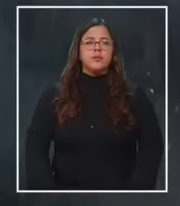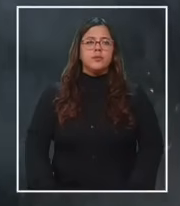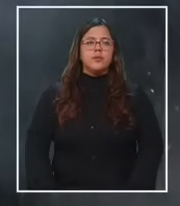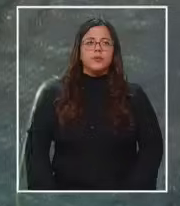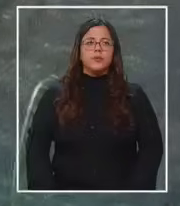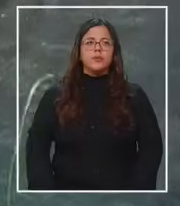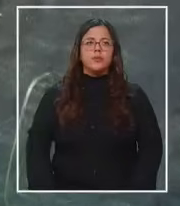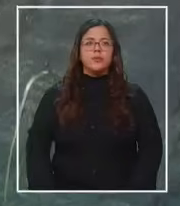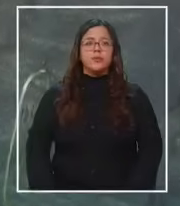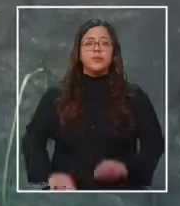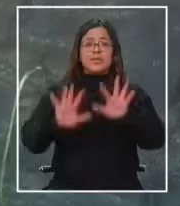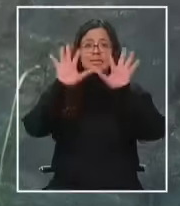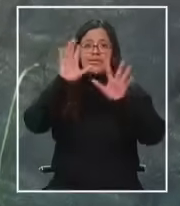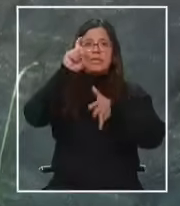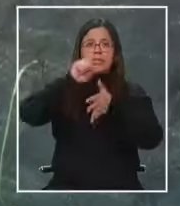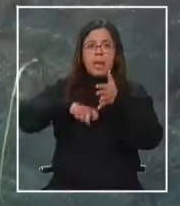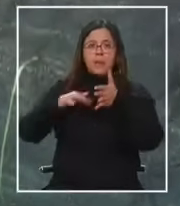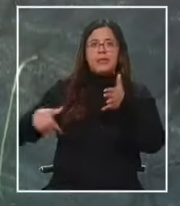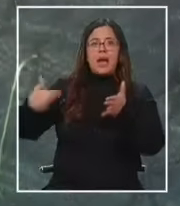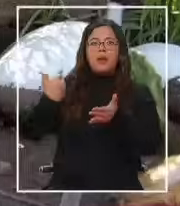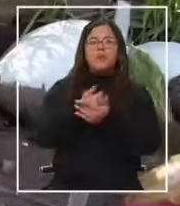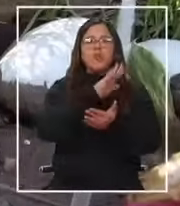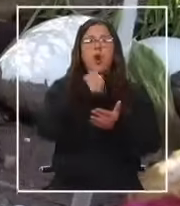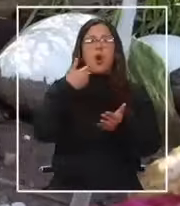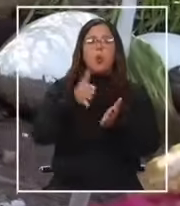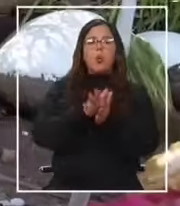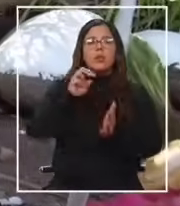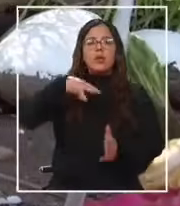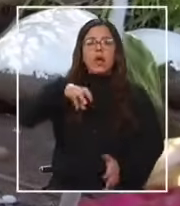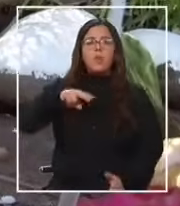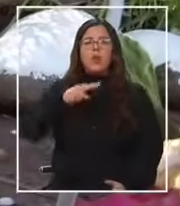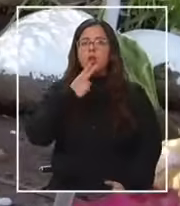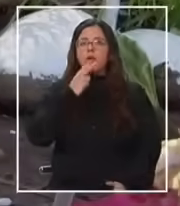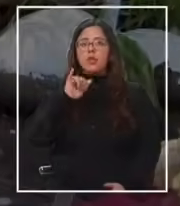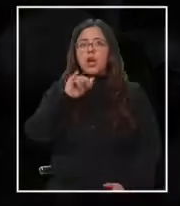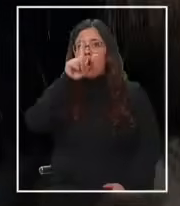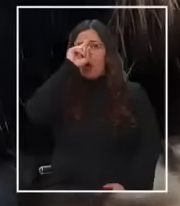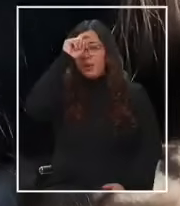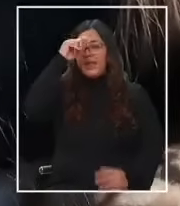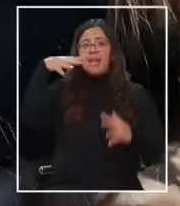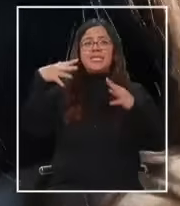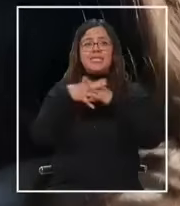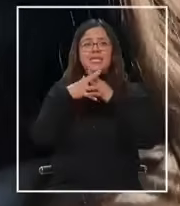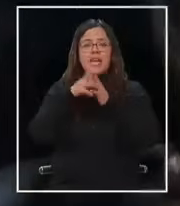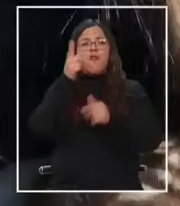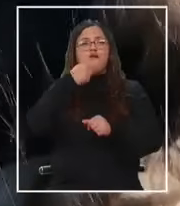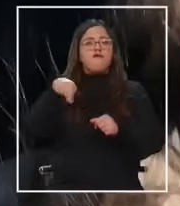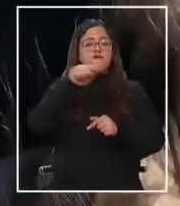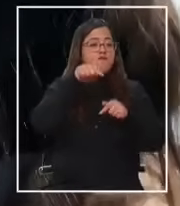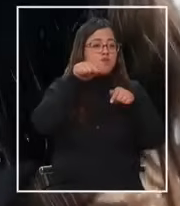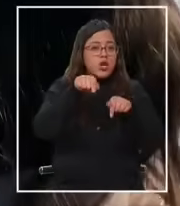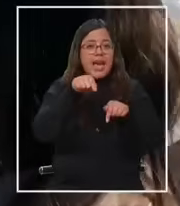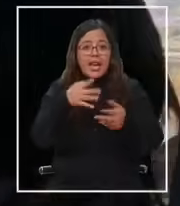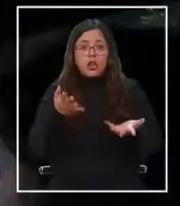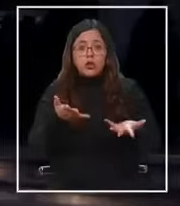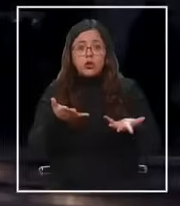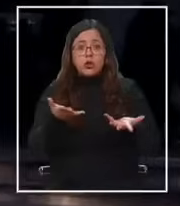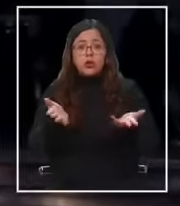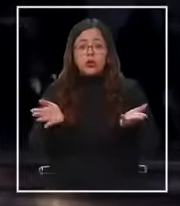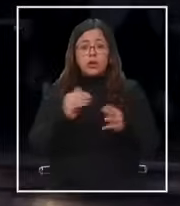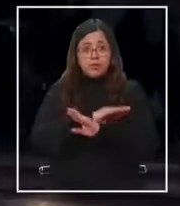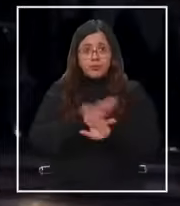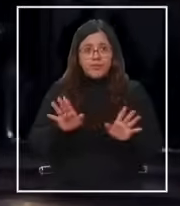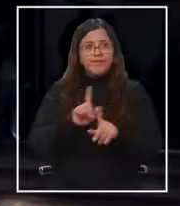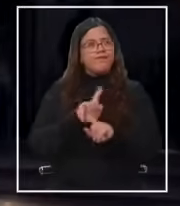Han pasado 10 meses desde la muerte de Monty en el hospital de Chillán. Volvimos porque esta historia aún no se cierra.